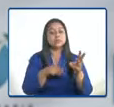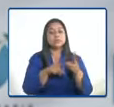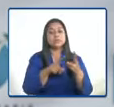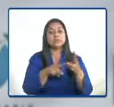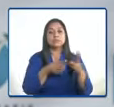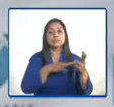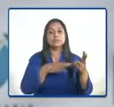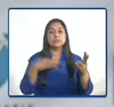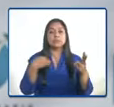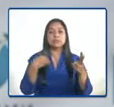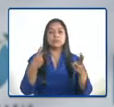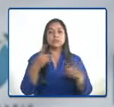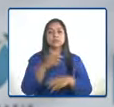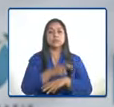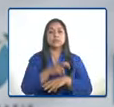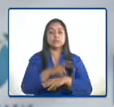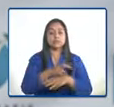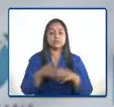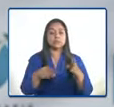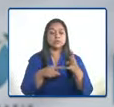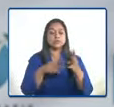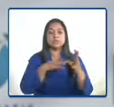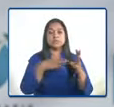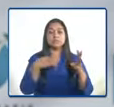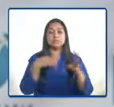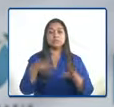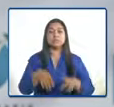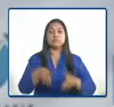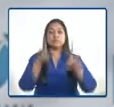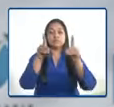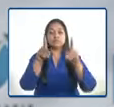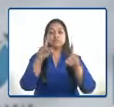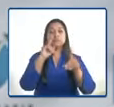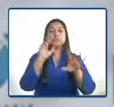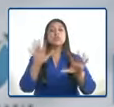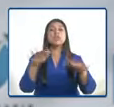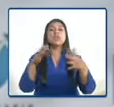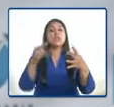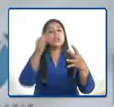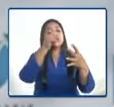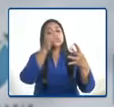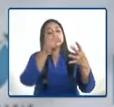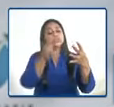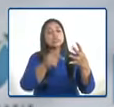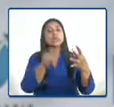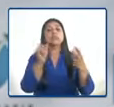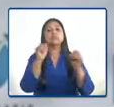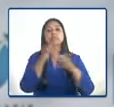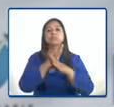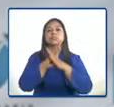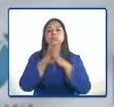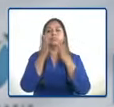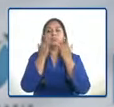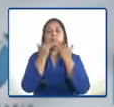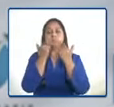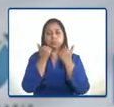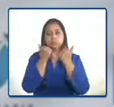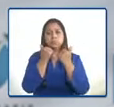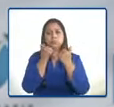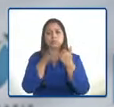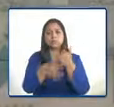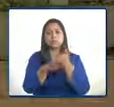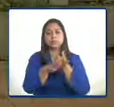Ministerio de Agricultura y al Ministerio de Desarrollo, en vías de fortalecer el sector de seguridad alimentaria y nutricional en el